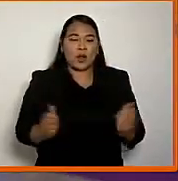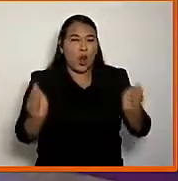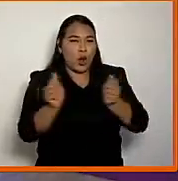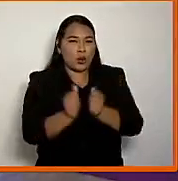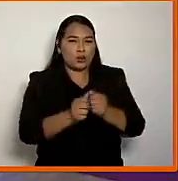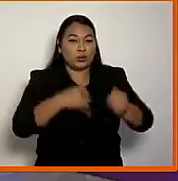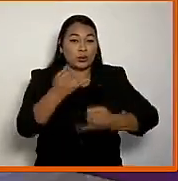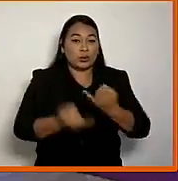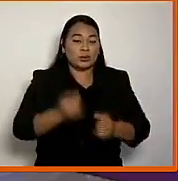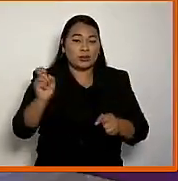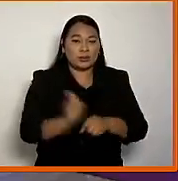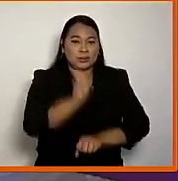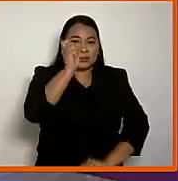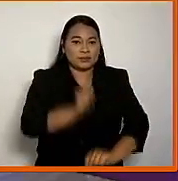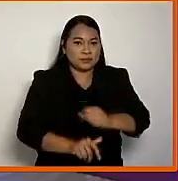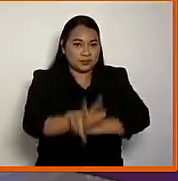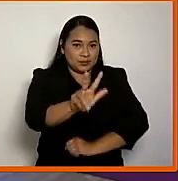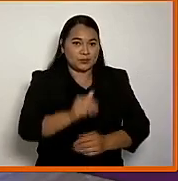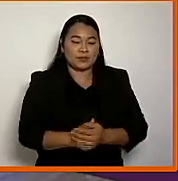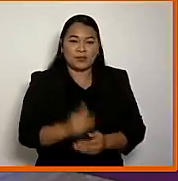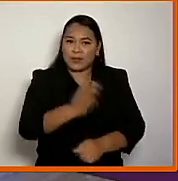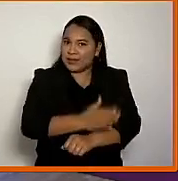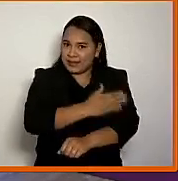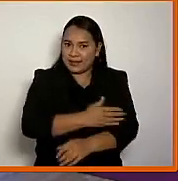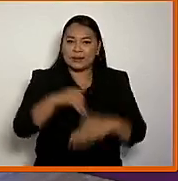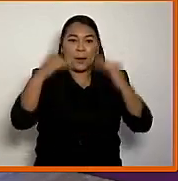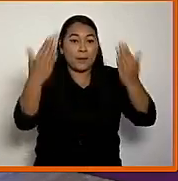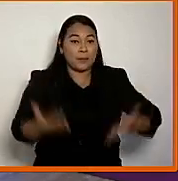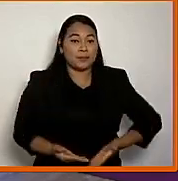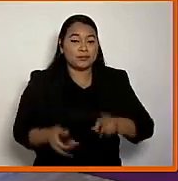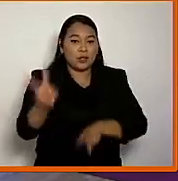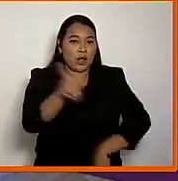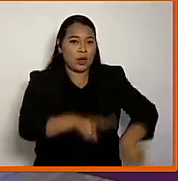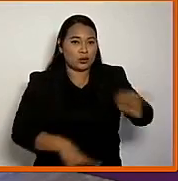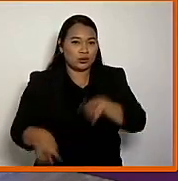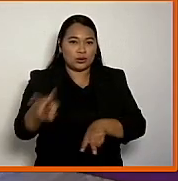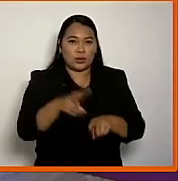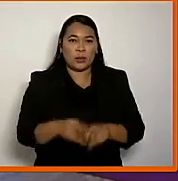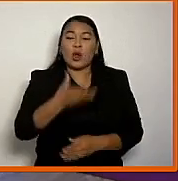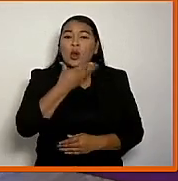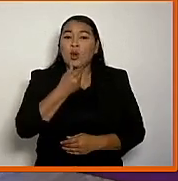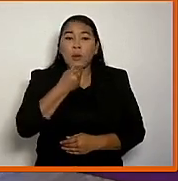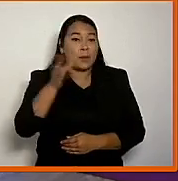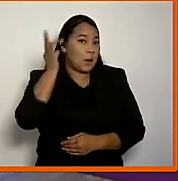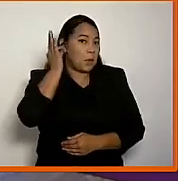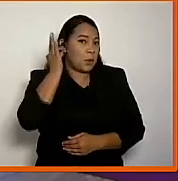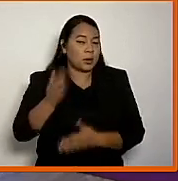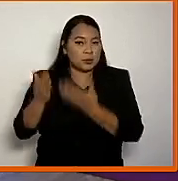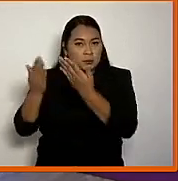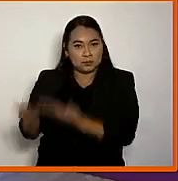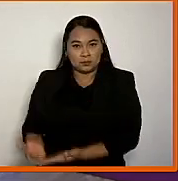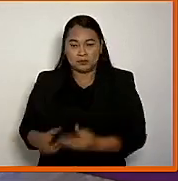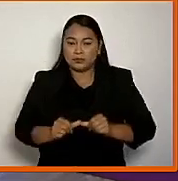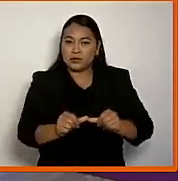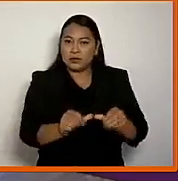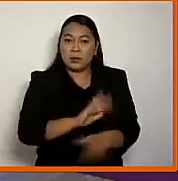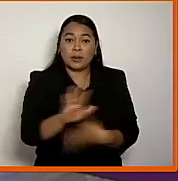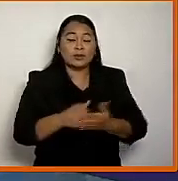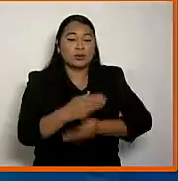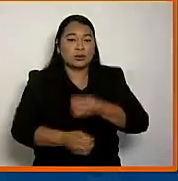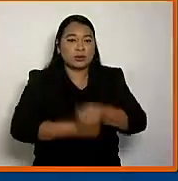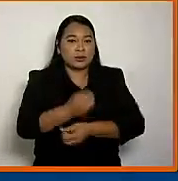y a ganar junto a Pega 3. Pero antes le damos la bienvenida a nuestros observadores quienes están presentes para dar fe y legalidad a cada uno de nuestros